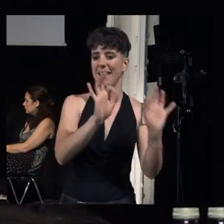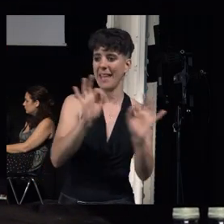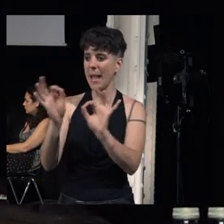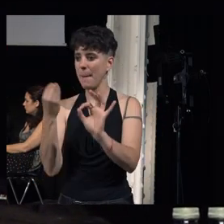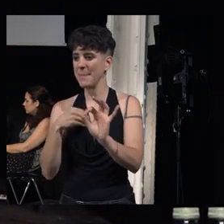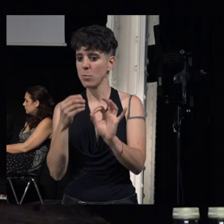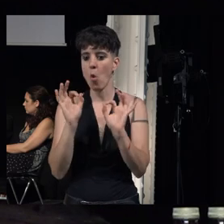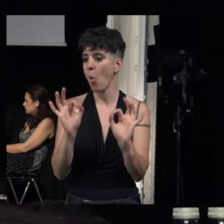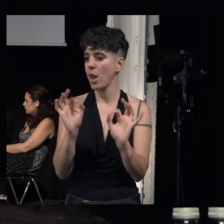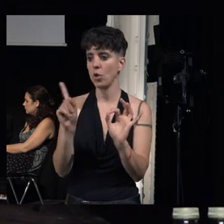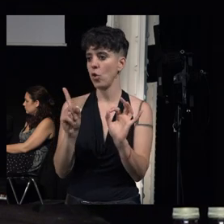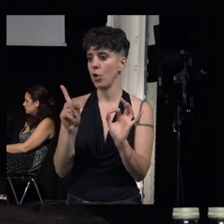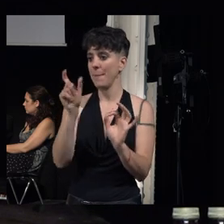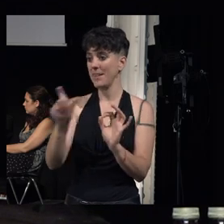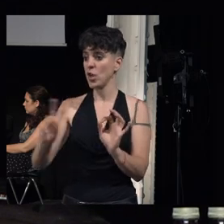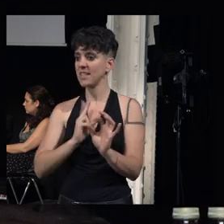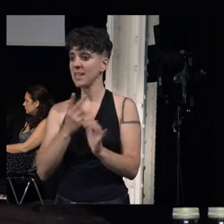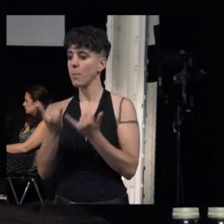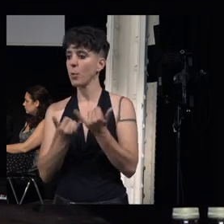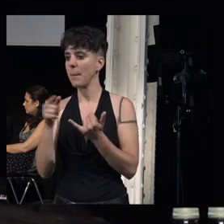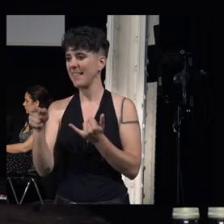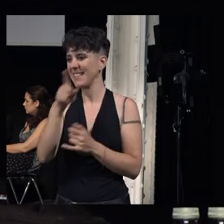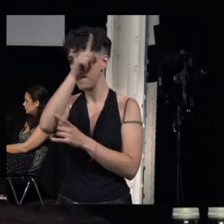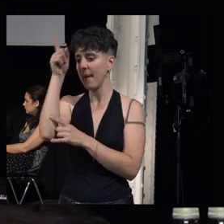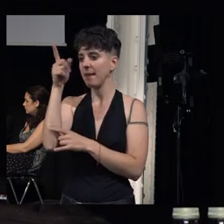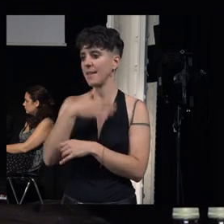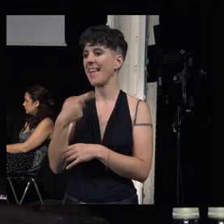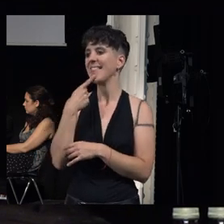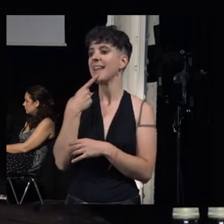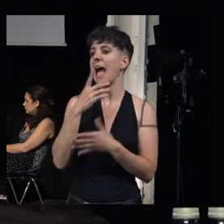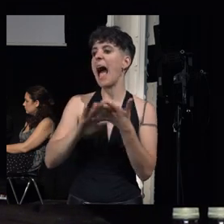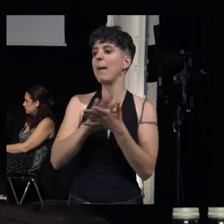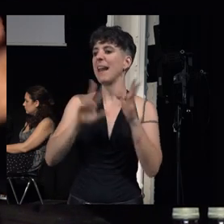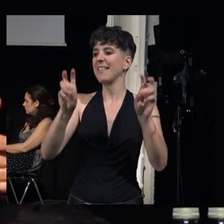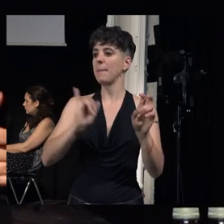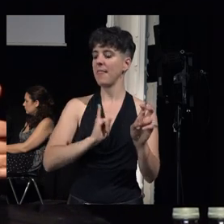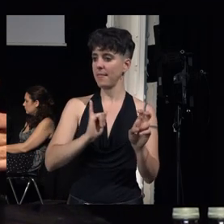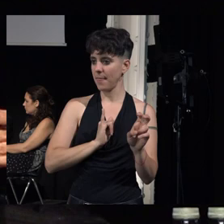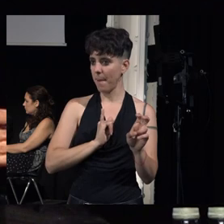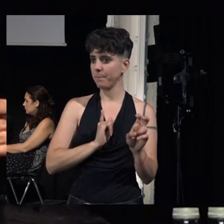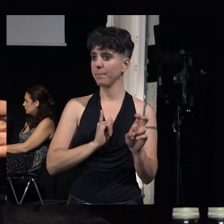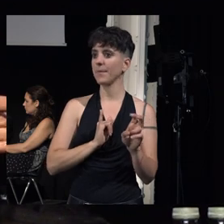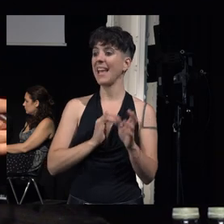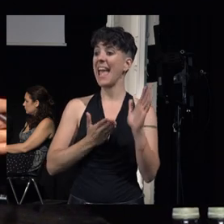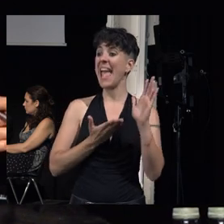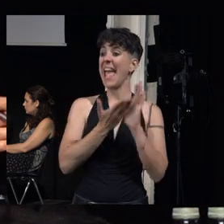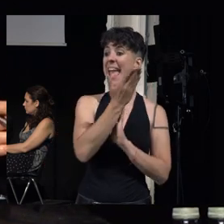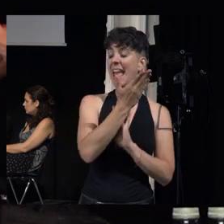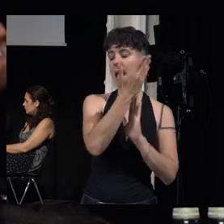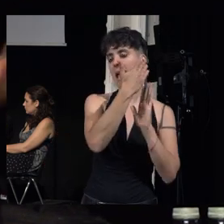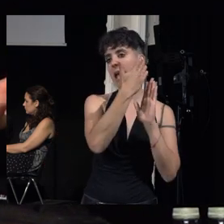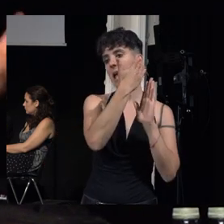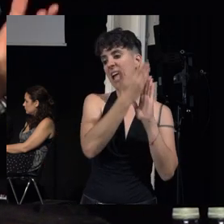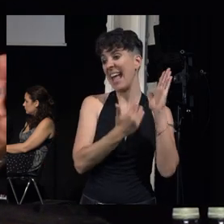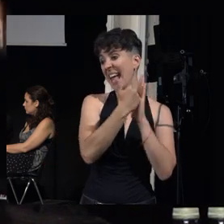Decir problemáticas de las personas trans en Madrid es hablar de identidad, en términos de identidad. Hablar del eje de desigualdad de la transfobia